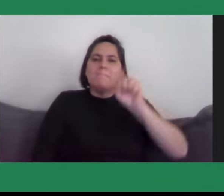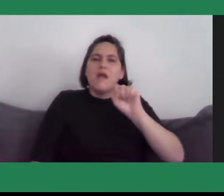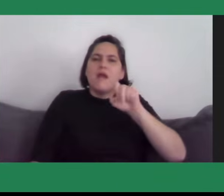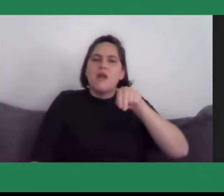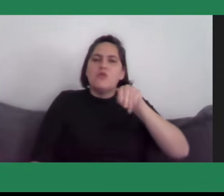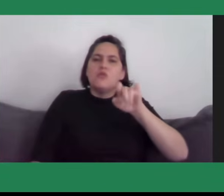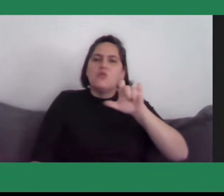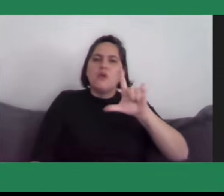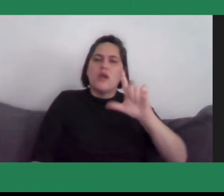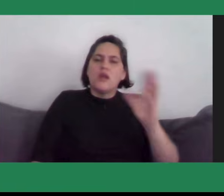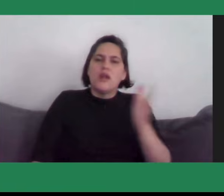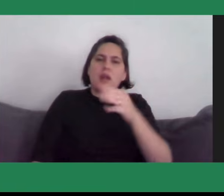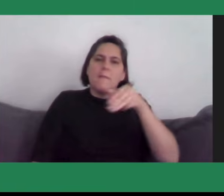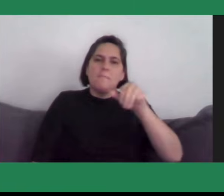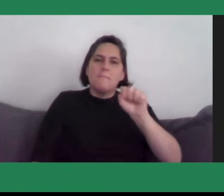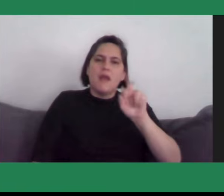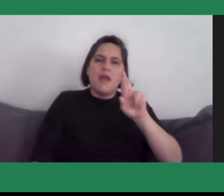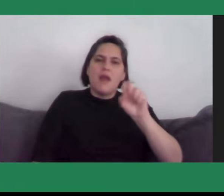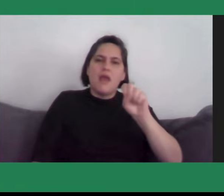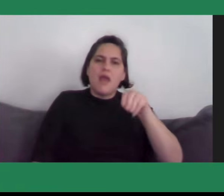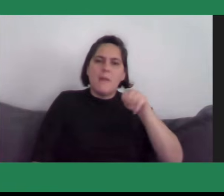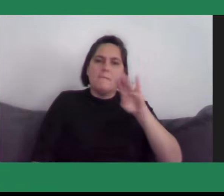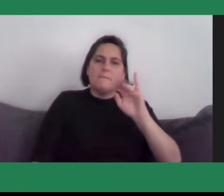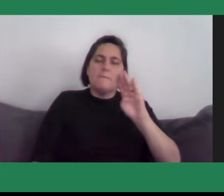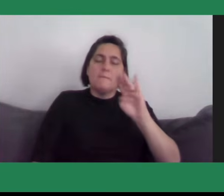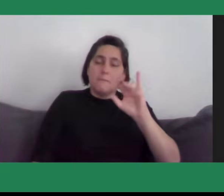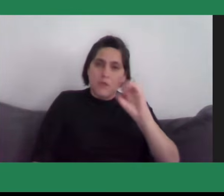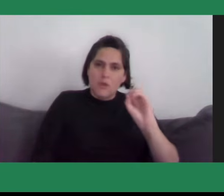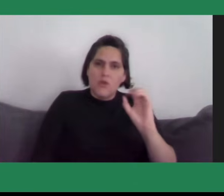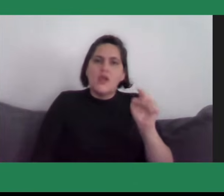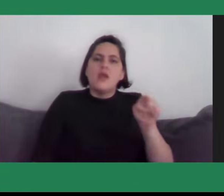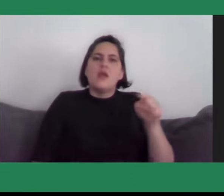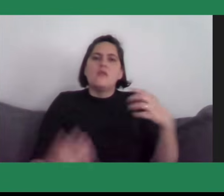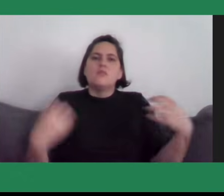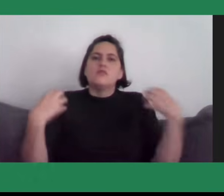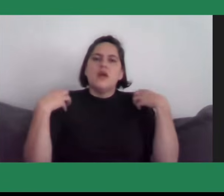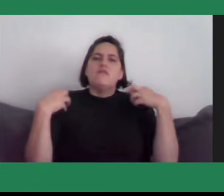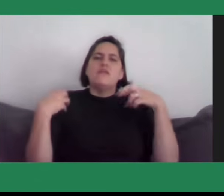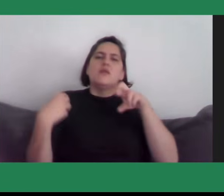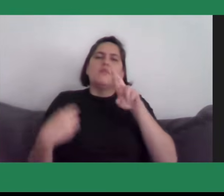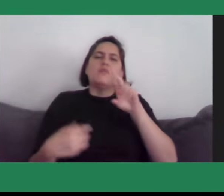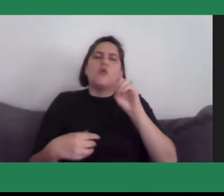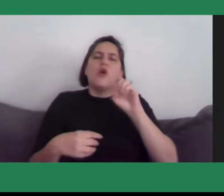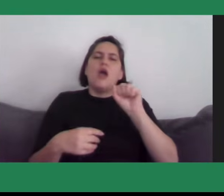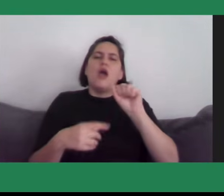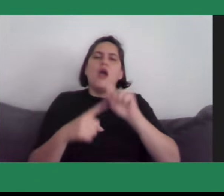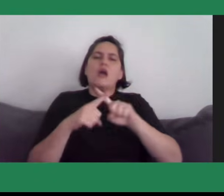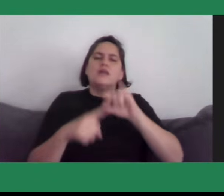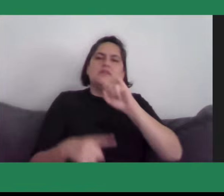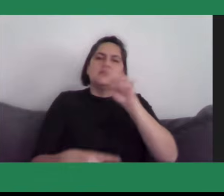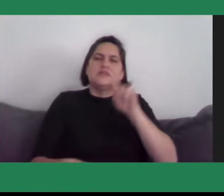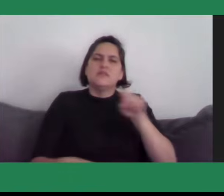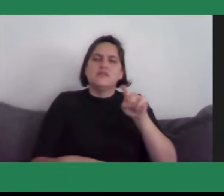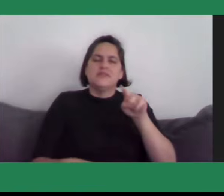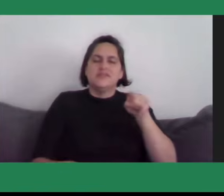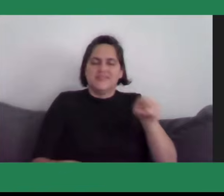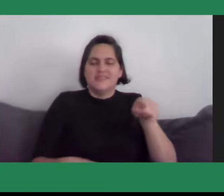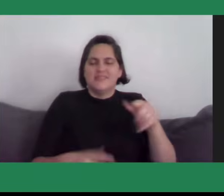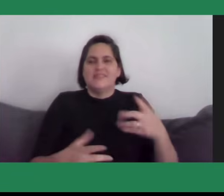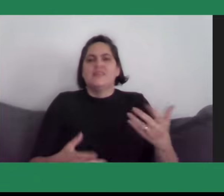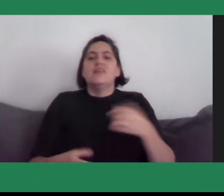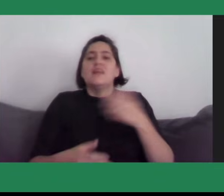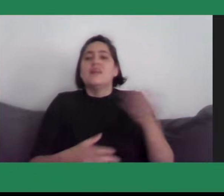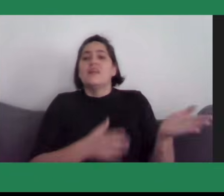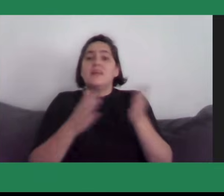Proaxis Media. Así es que, sin más, les presentamos a nuestra expositora de esta ocasión, que es